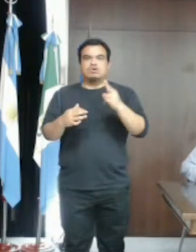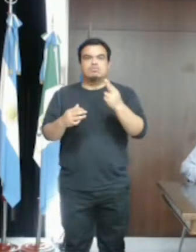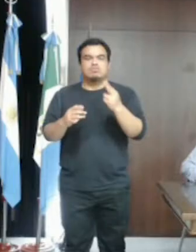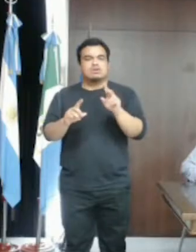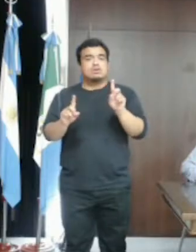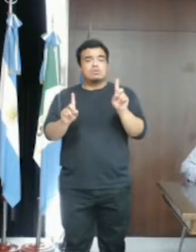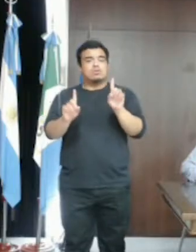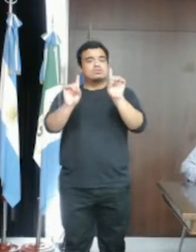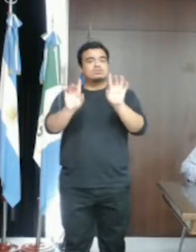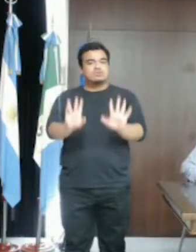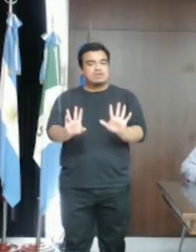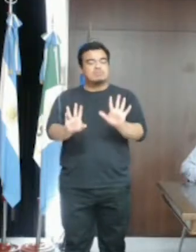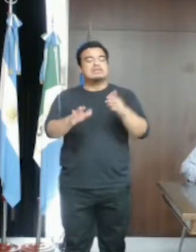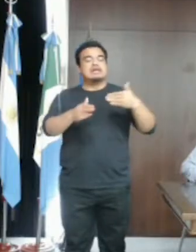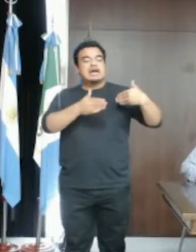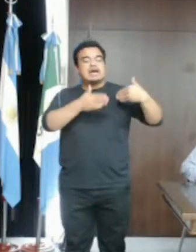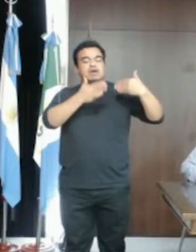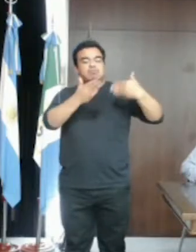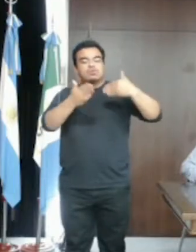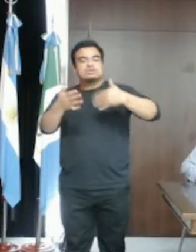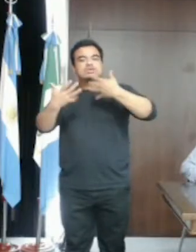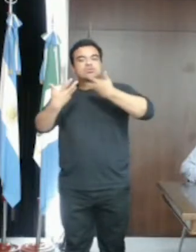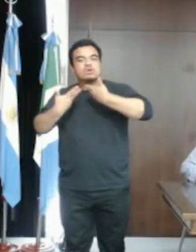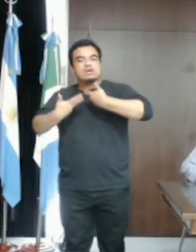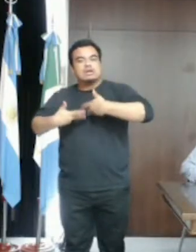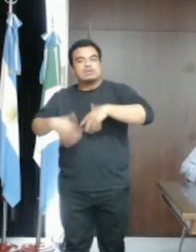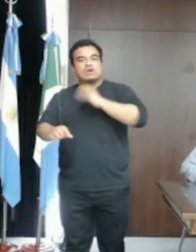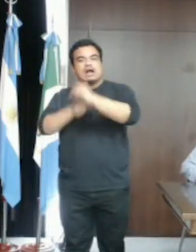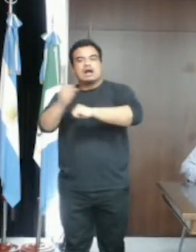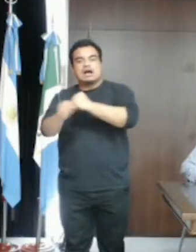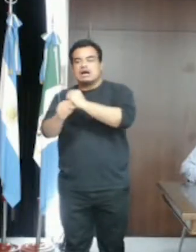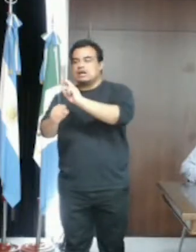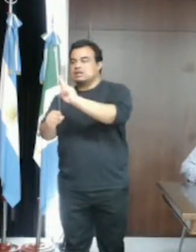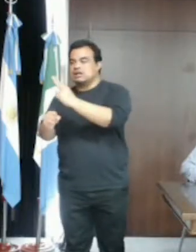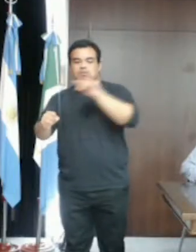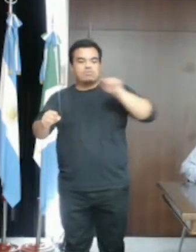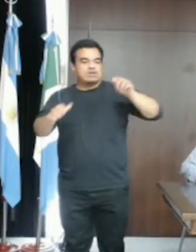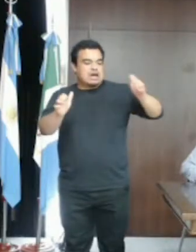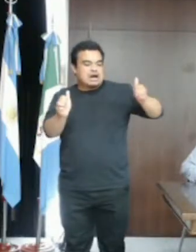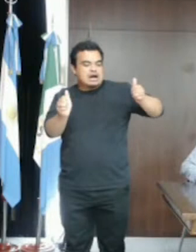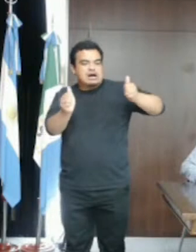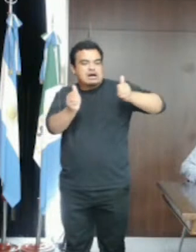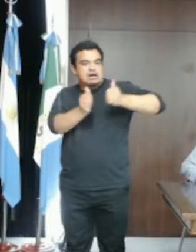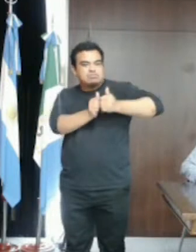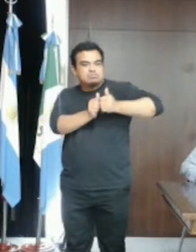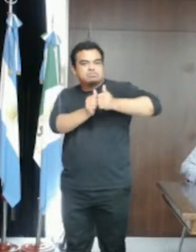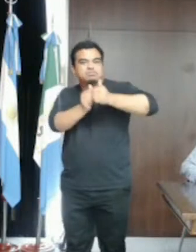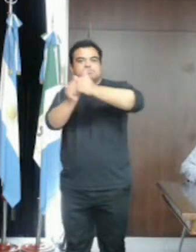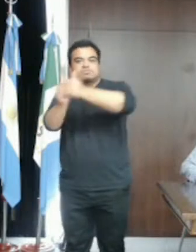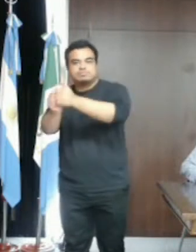Acompaña el proceso natural y le da tiempo a ese ser humano de, por ejemplo, hacer su cierre de